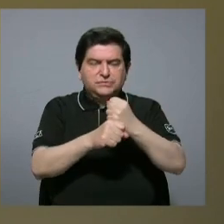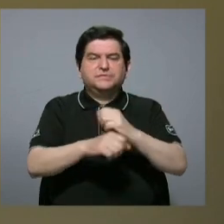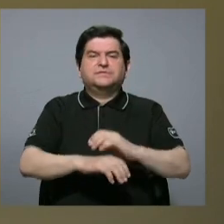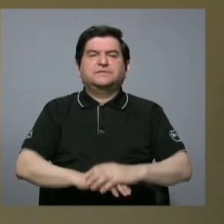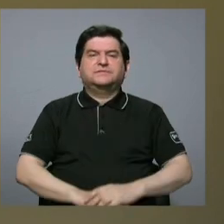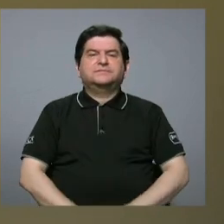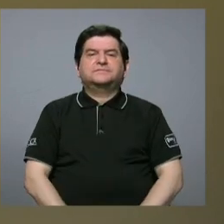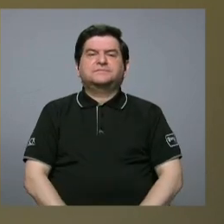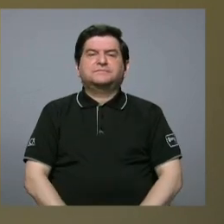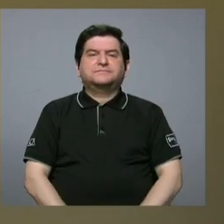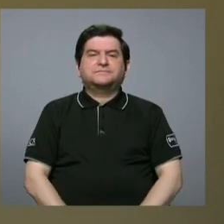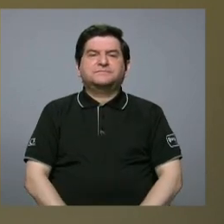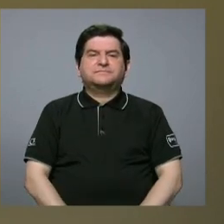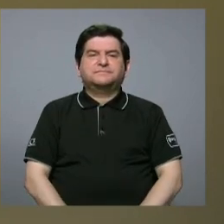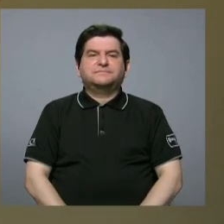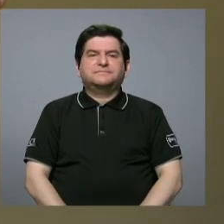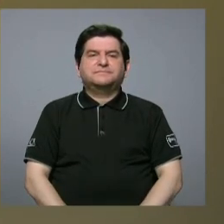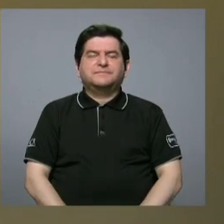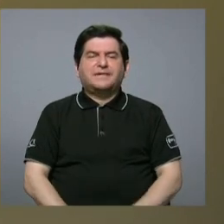de